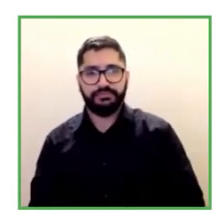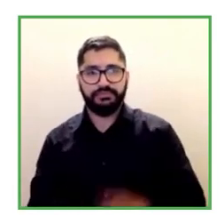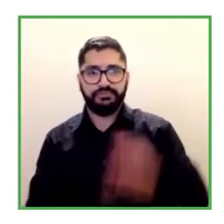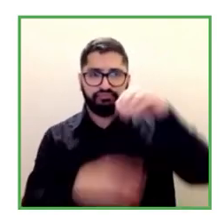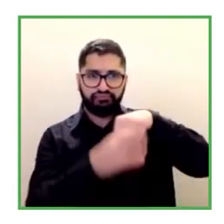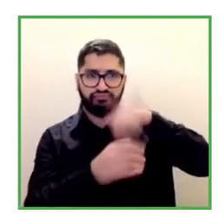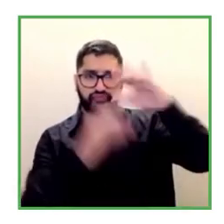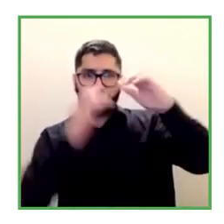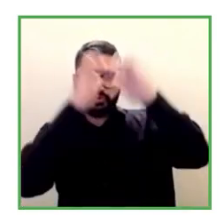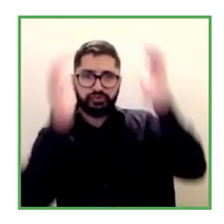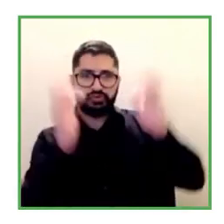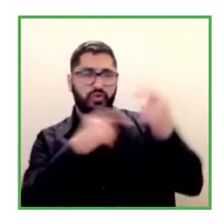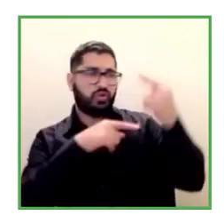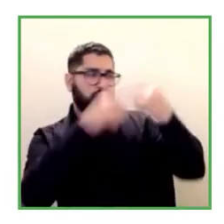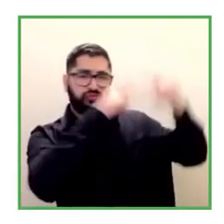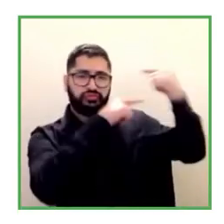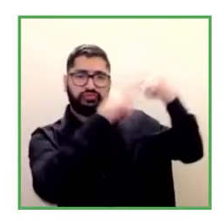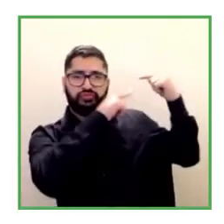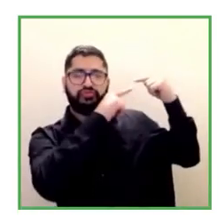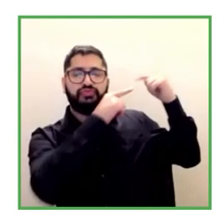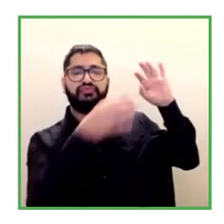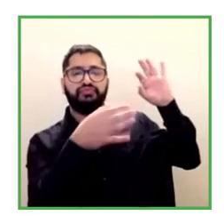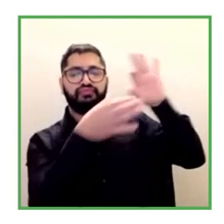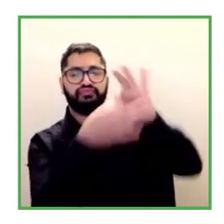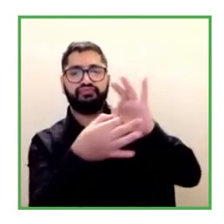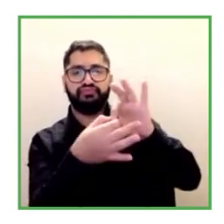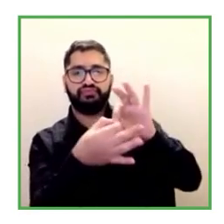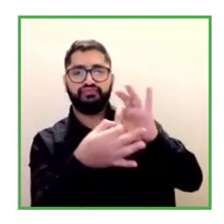trayectoria en ámbitos de responsabilidad social.